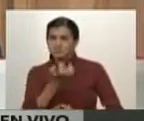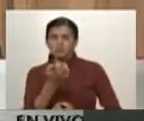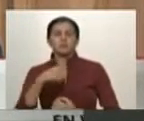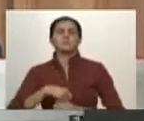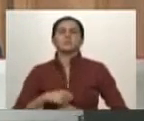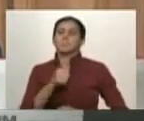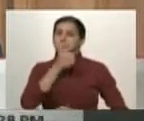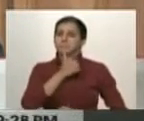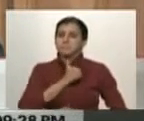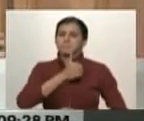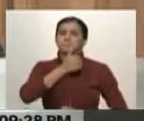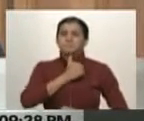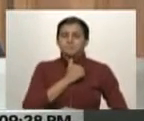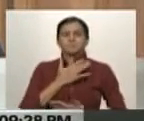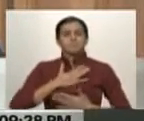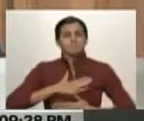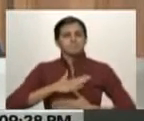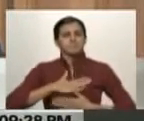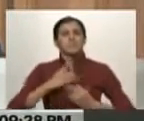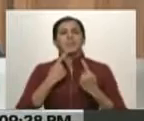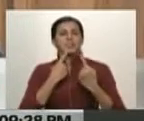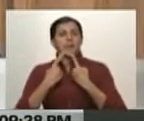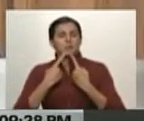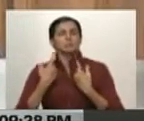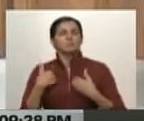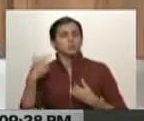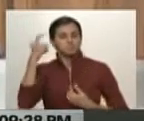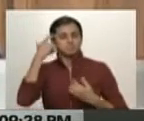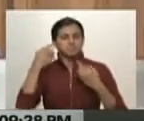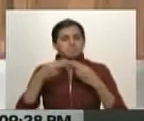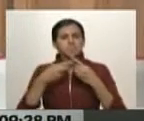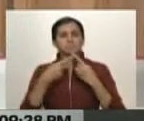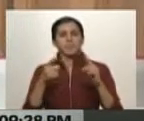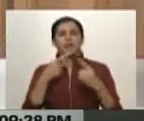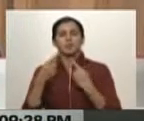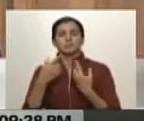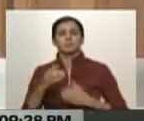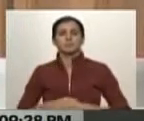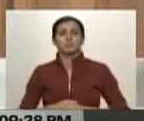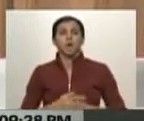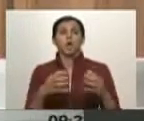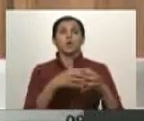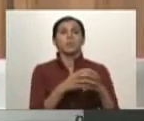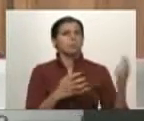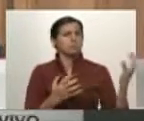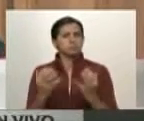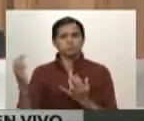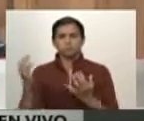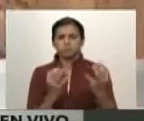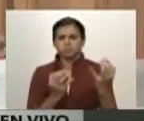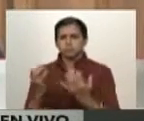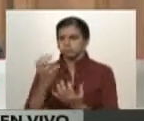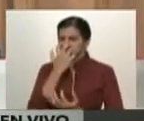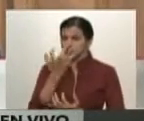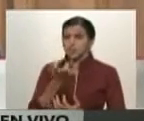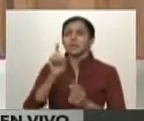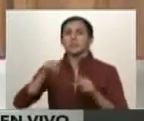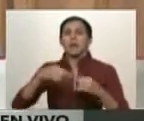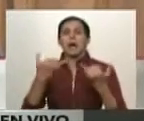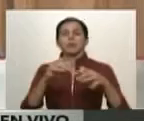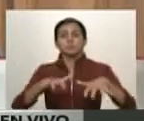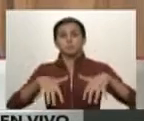y con espíritu de diálogo a todos las delegaciones que han venido y luego esta reunión grande